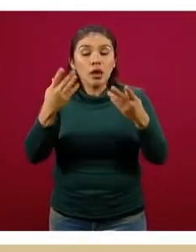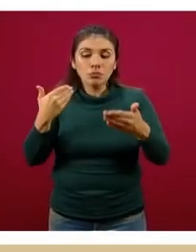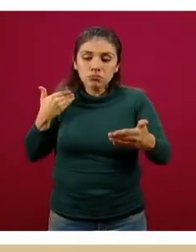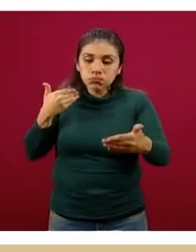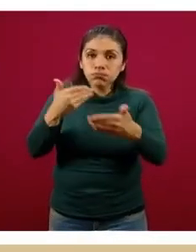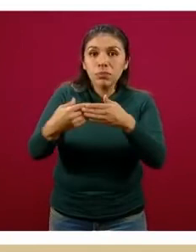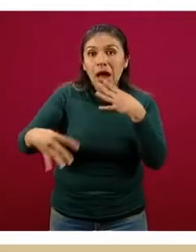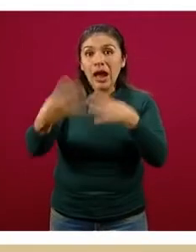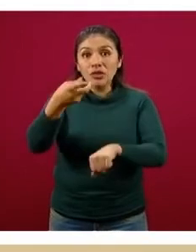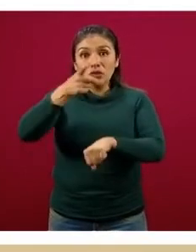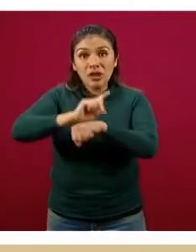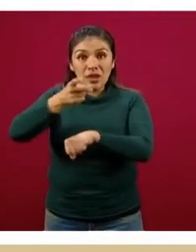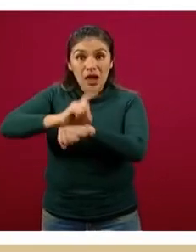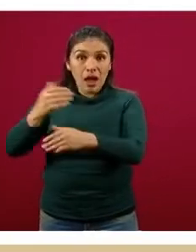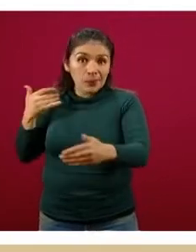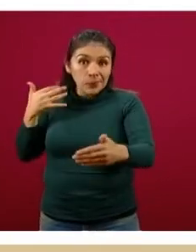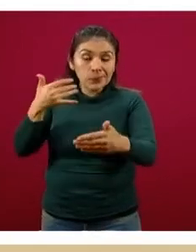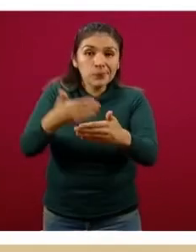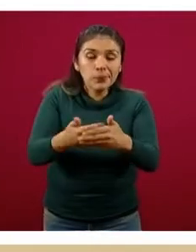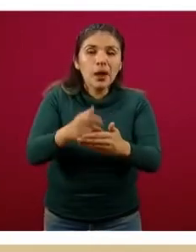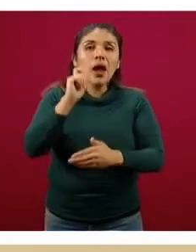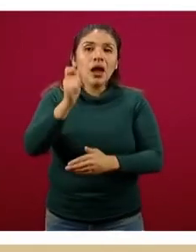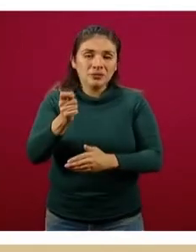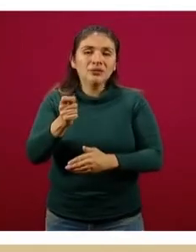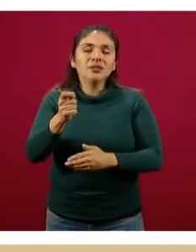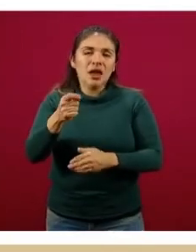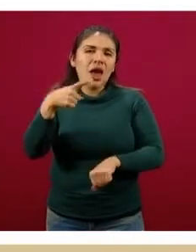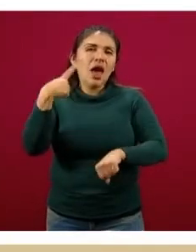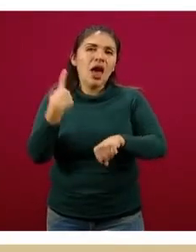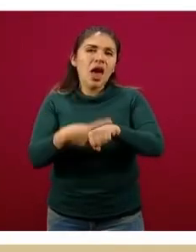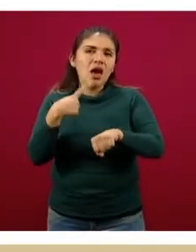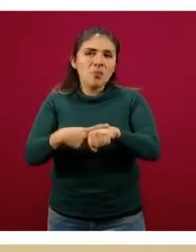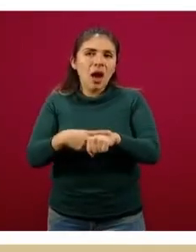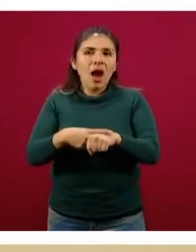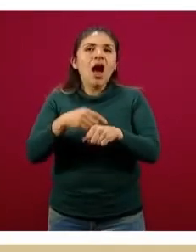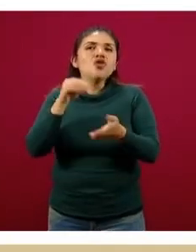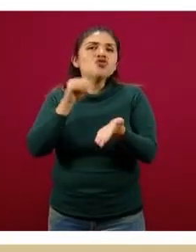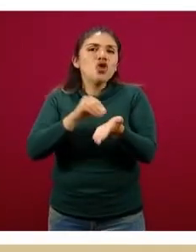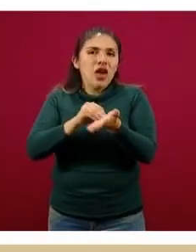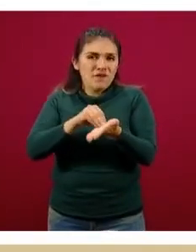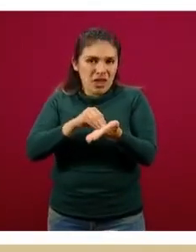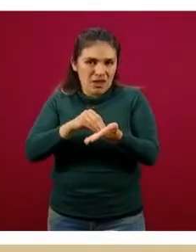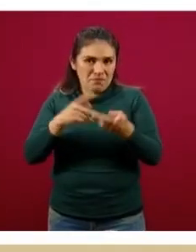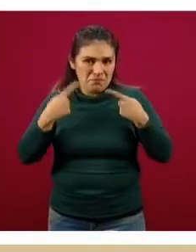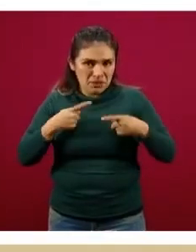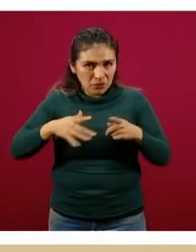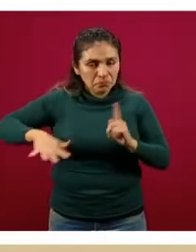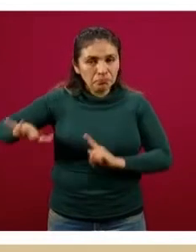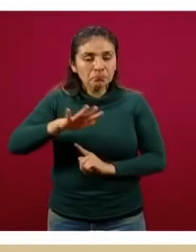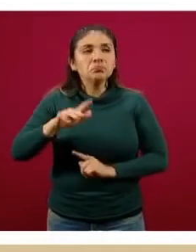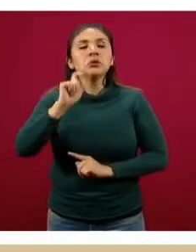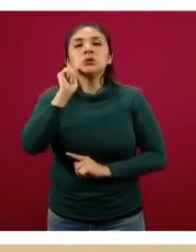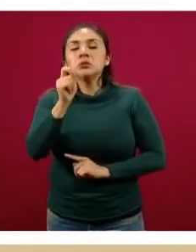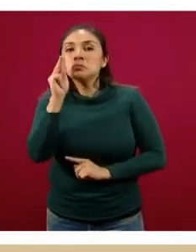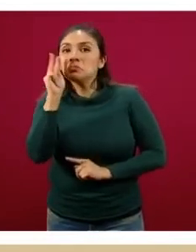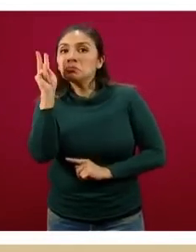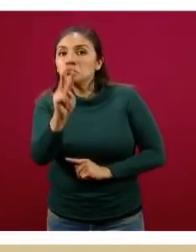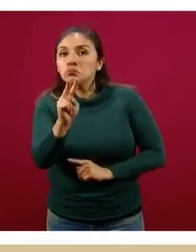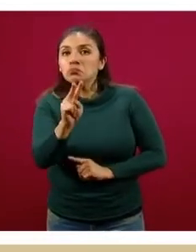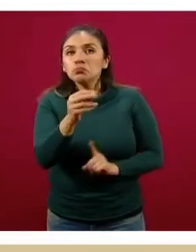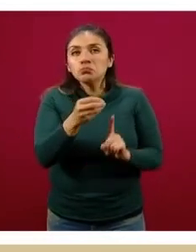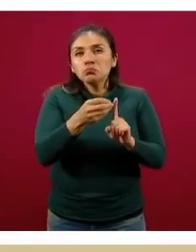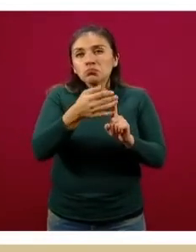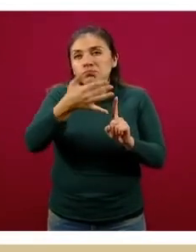14 días, que representan la pandemia, digamos, activa, ¿no? Se sigue de alguna manera aún